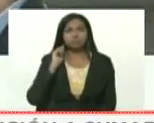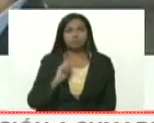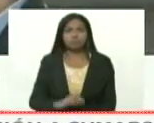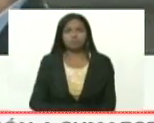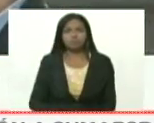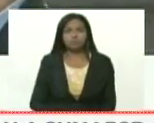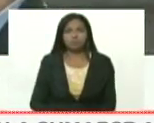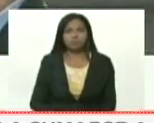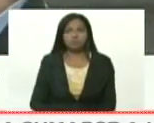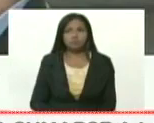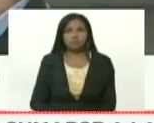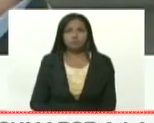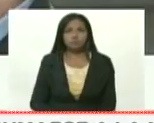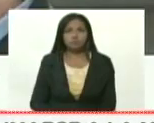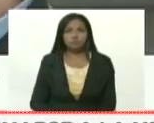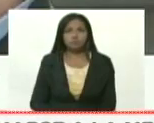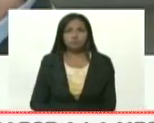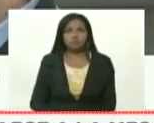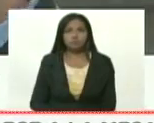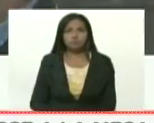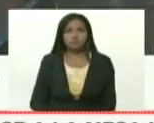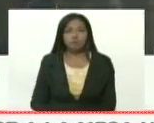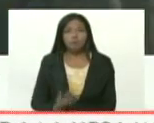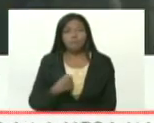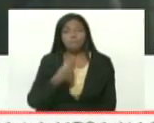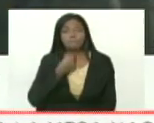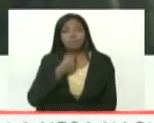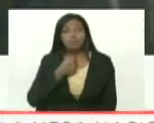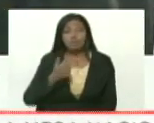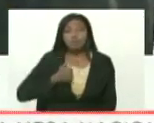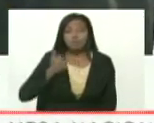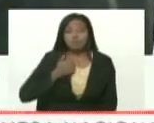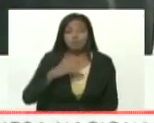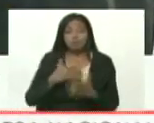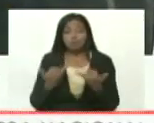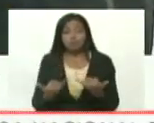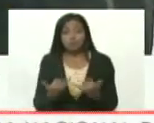artificial. Me gustaría tener la oportunidad de